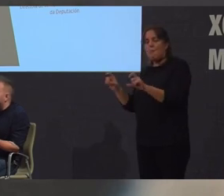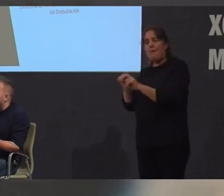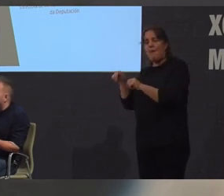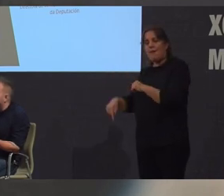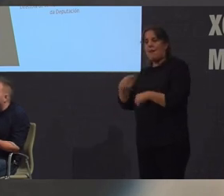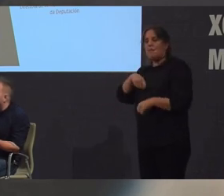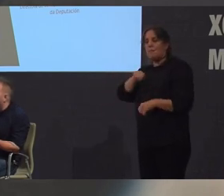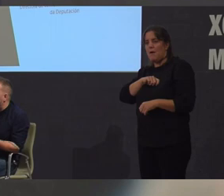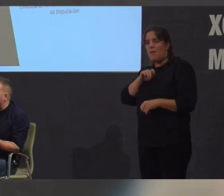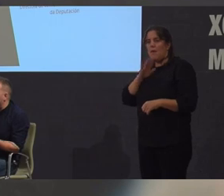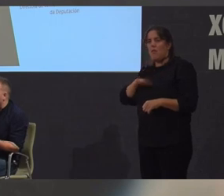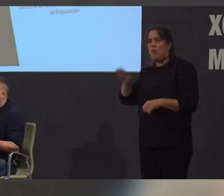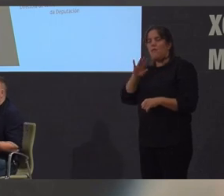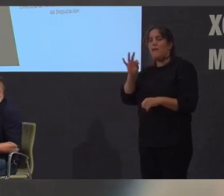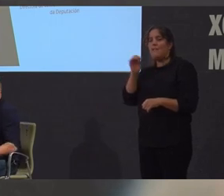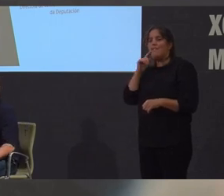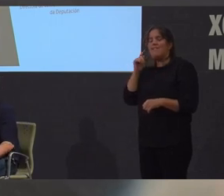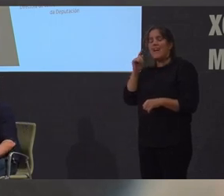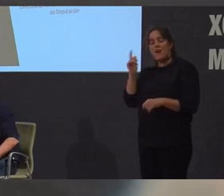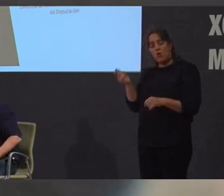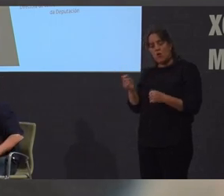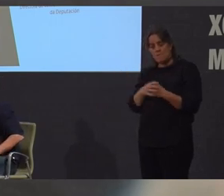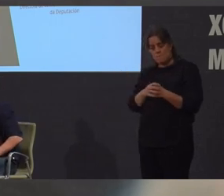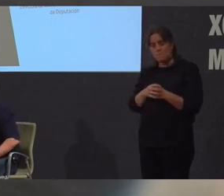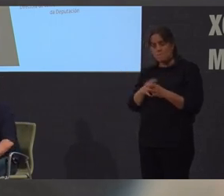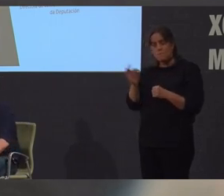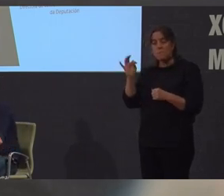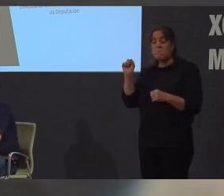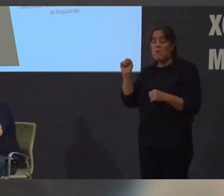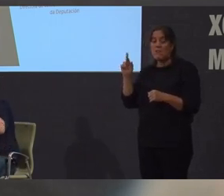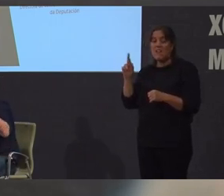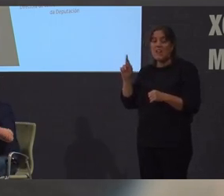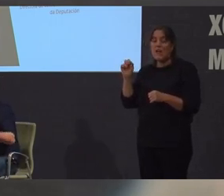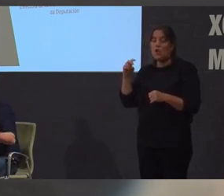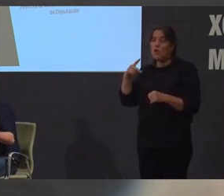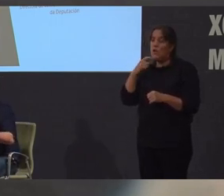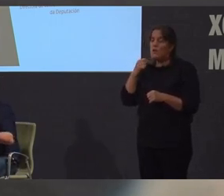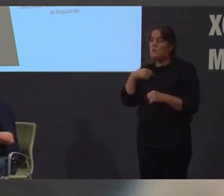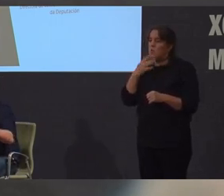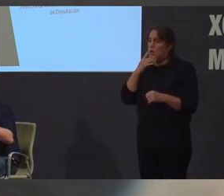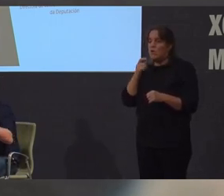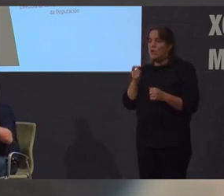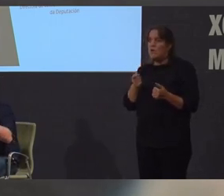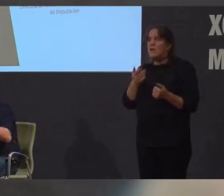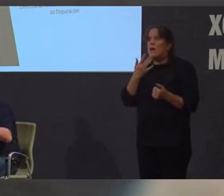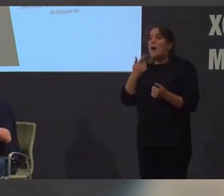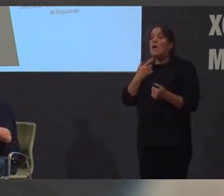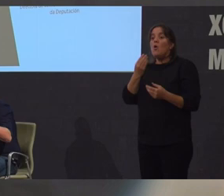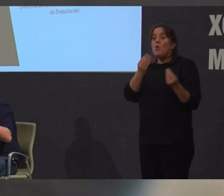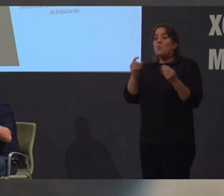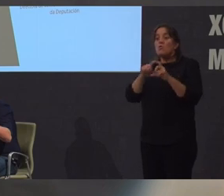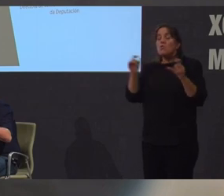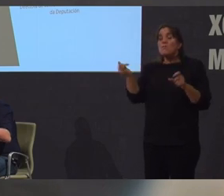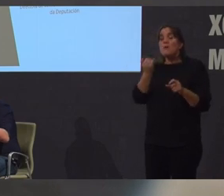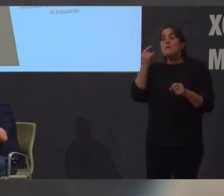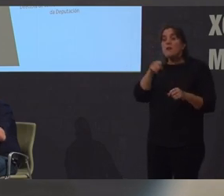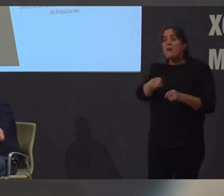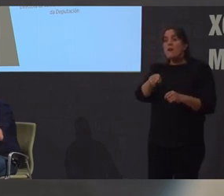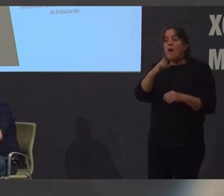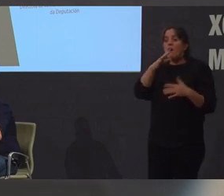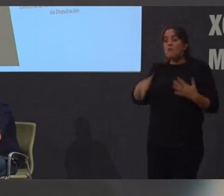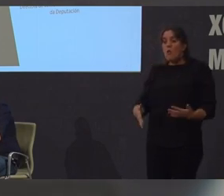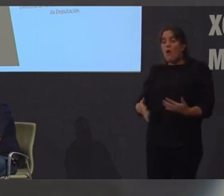una fábrica en Tarragona, en Flix, en la ciudad de Flix, en Tarragona. Y había muchos empresarios que hoy